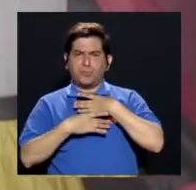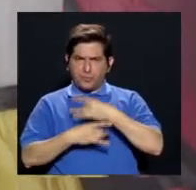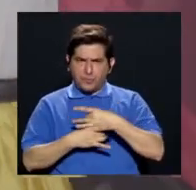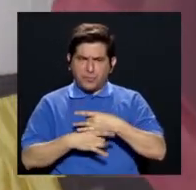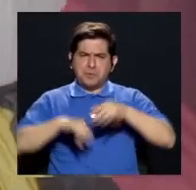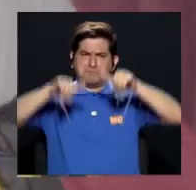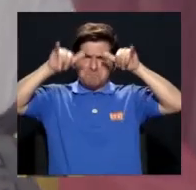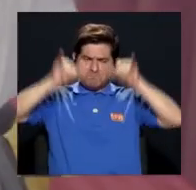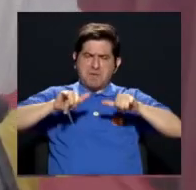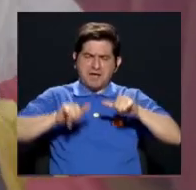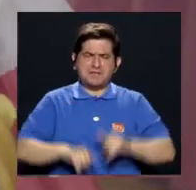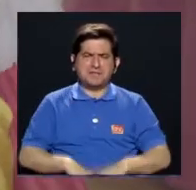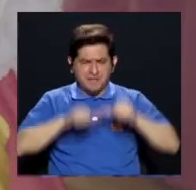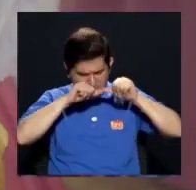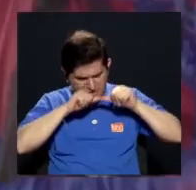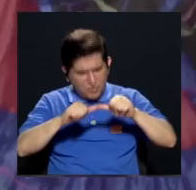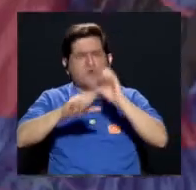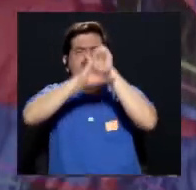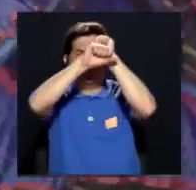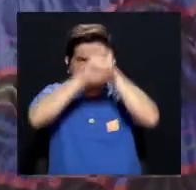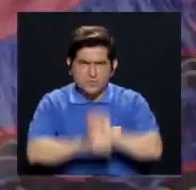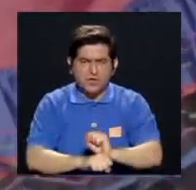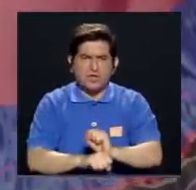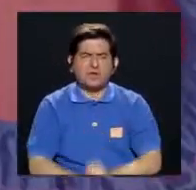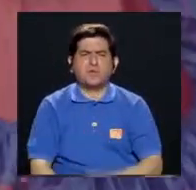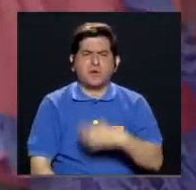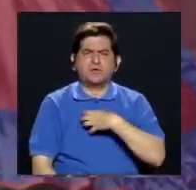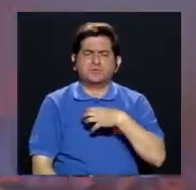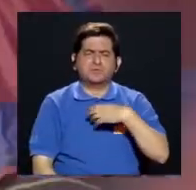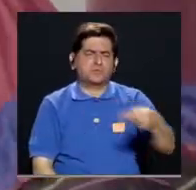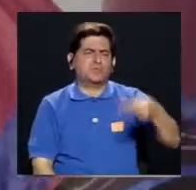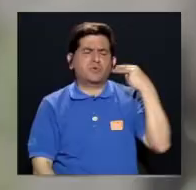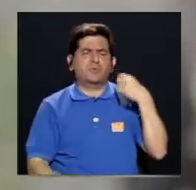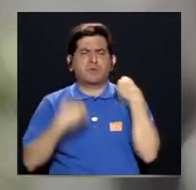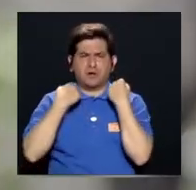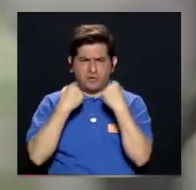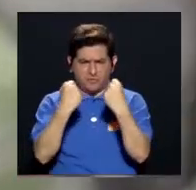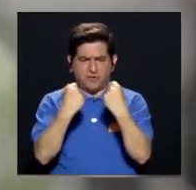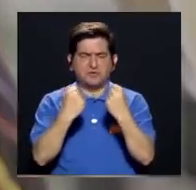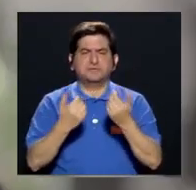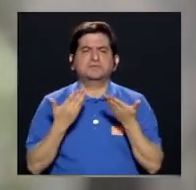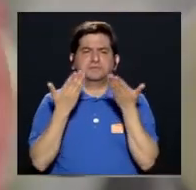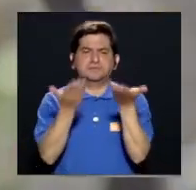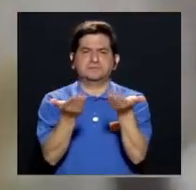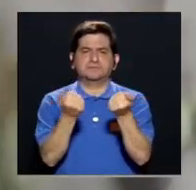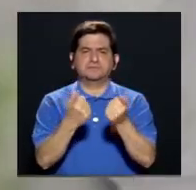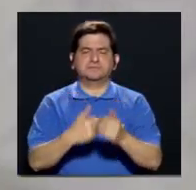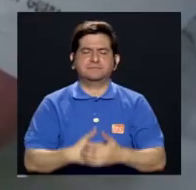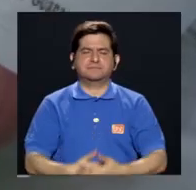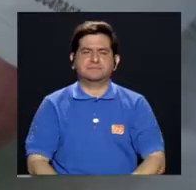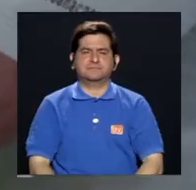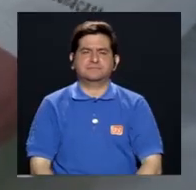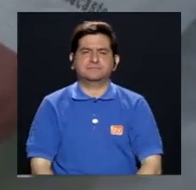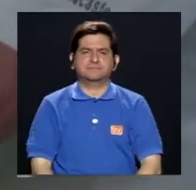en mantener vivas estas tradiciones, nuestras raíces, ¿verdad?, y fortalecerlas.